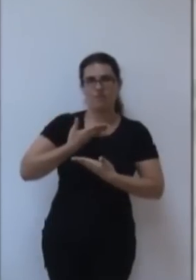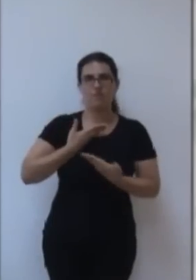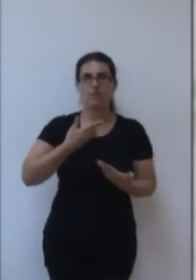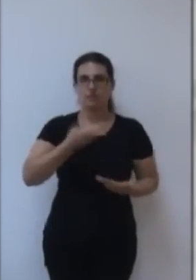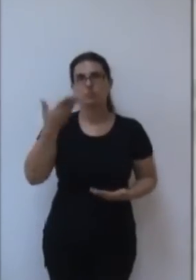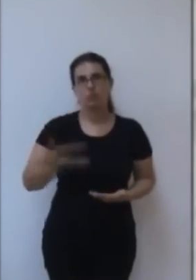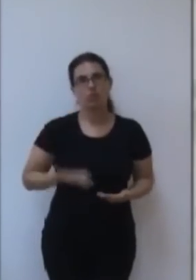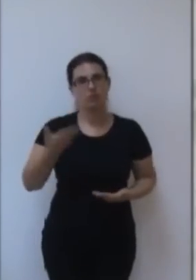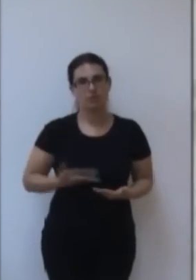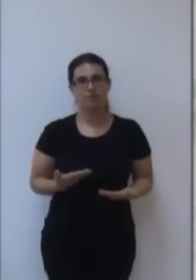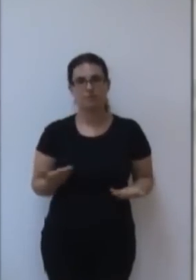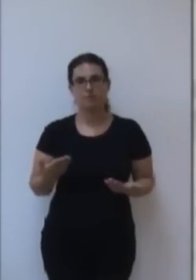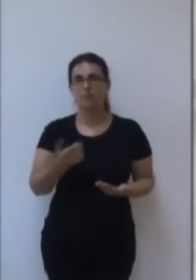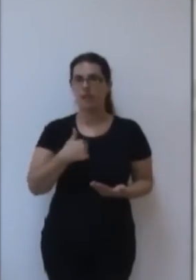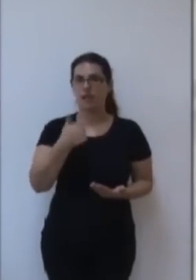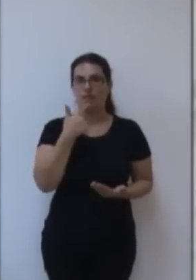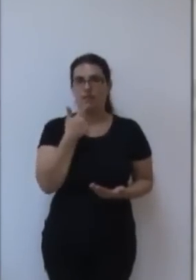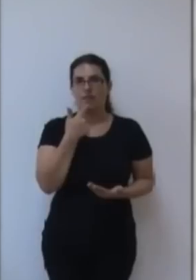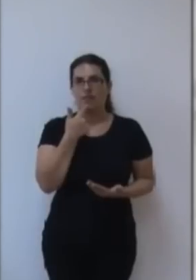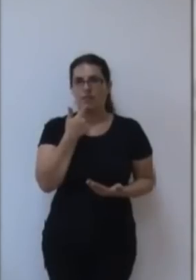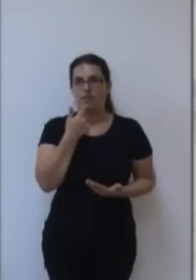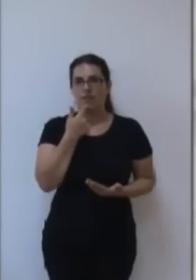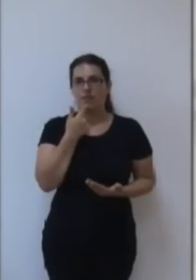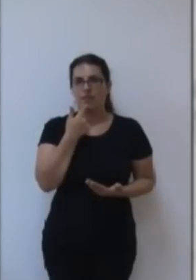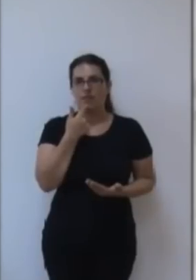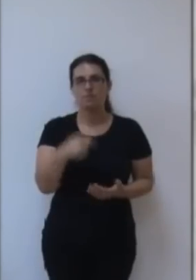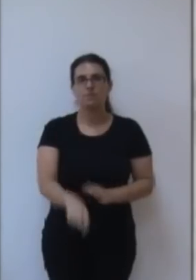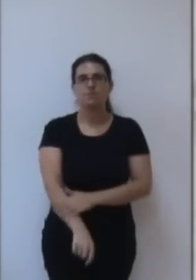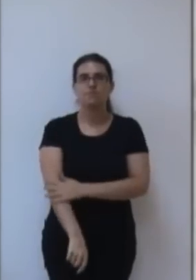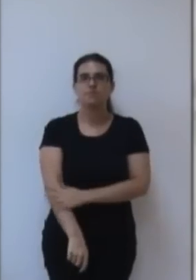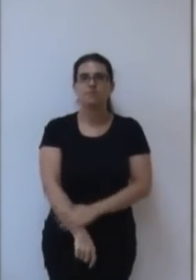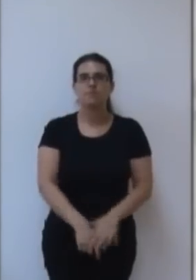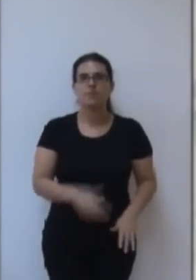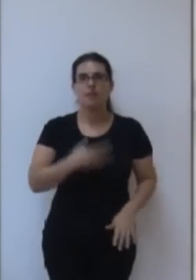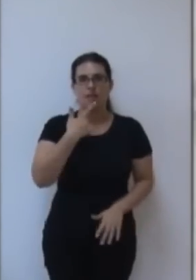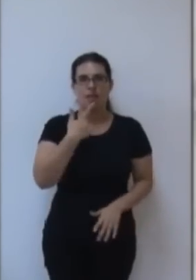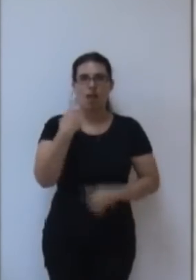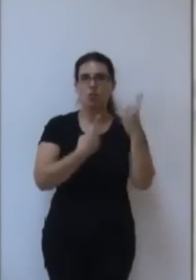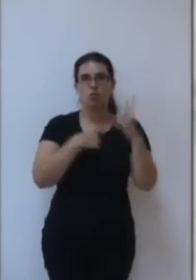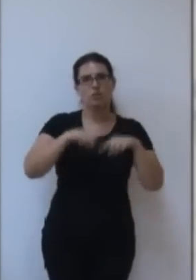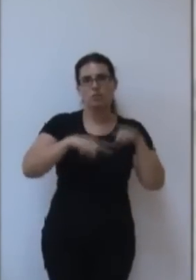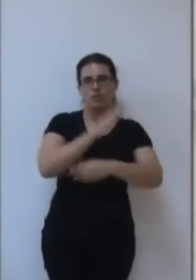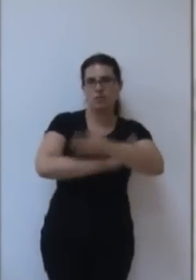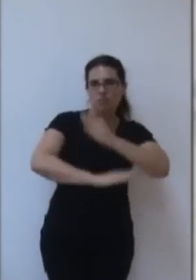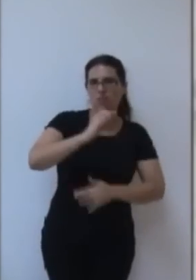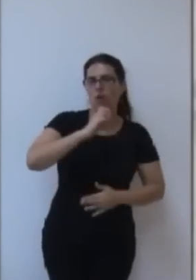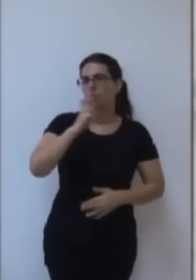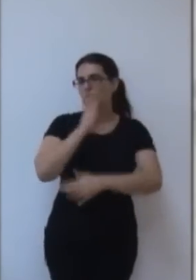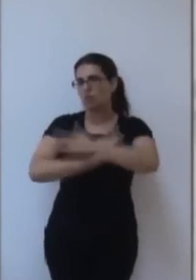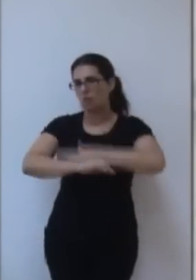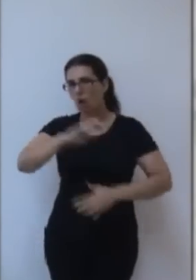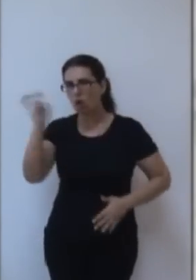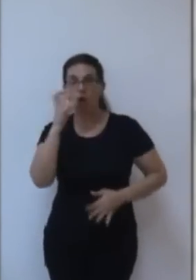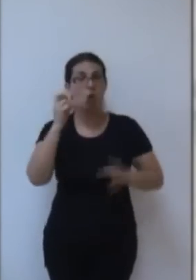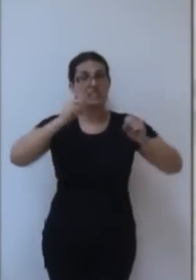no, claro. Y efectivamente, bueno, unas por una discapacidad, otros por otra o por sin ninguna, porque en el